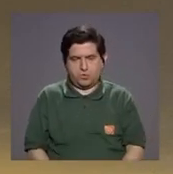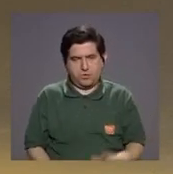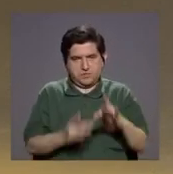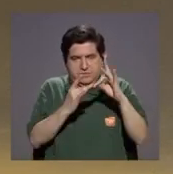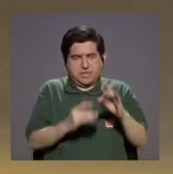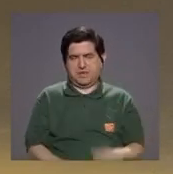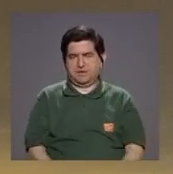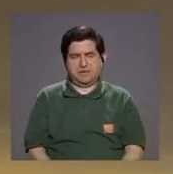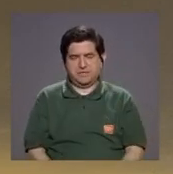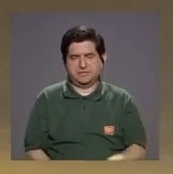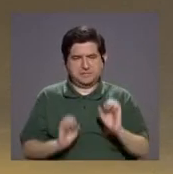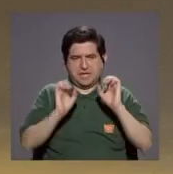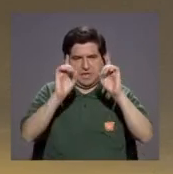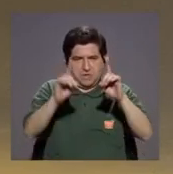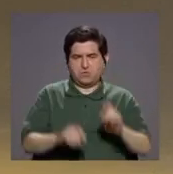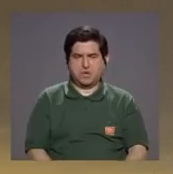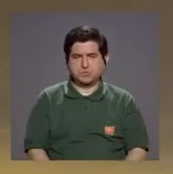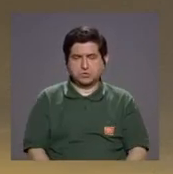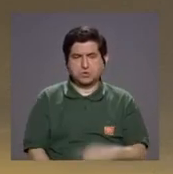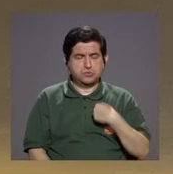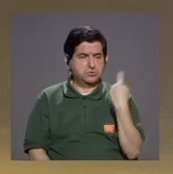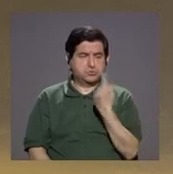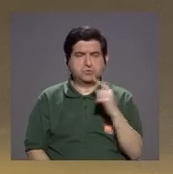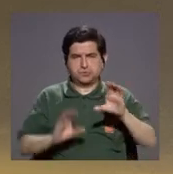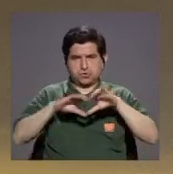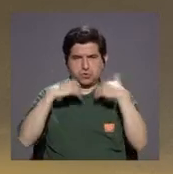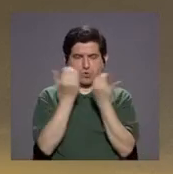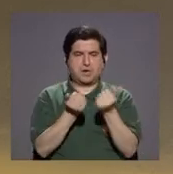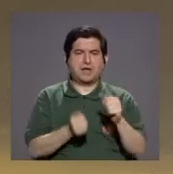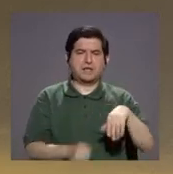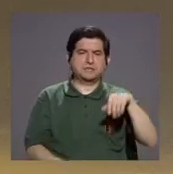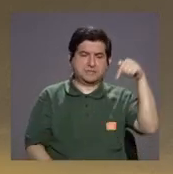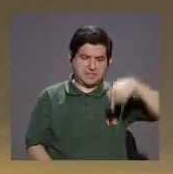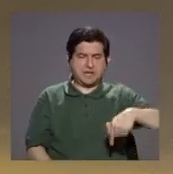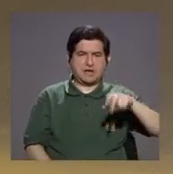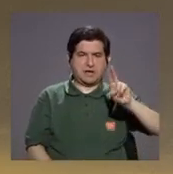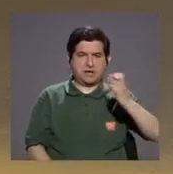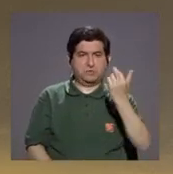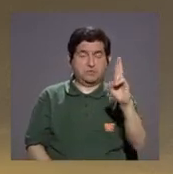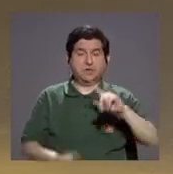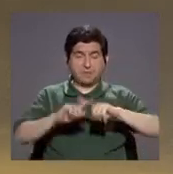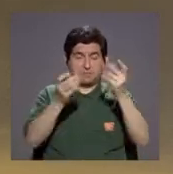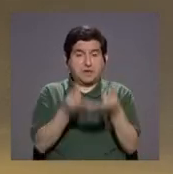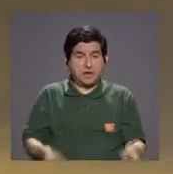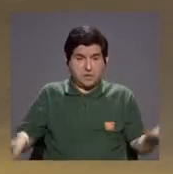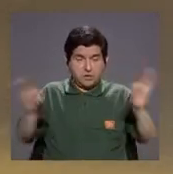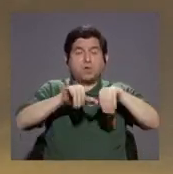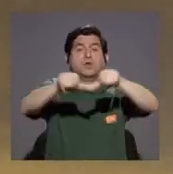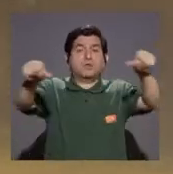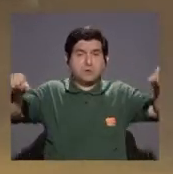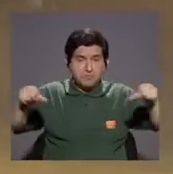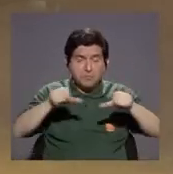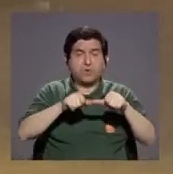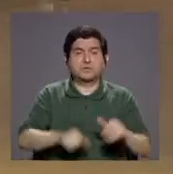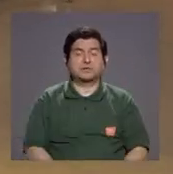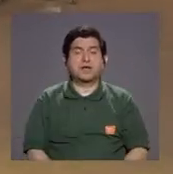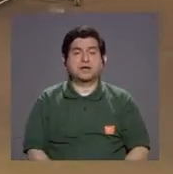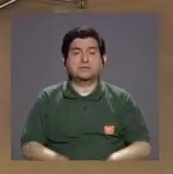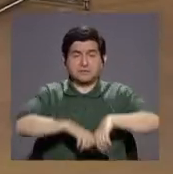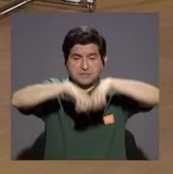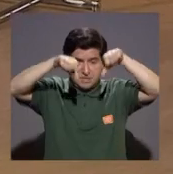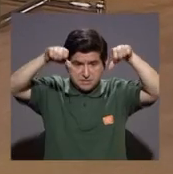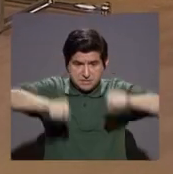usr no soy educador no soy experto en temas de educación pero aparece la gran dimensión importante de nuestro